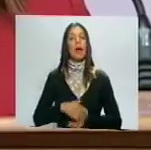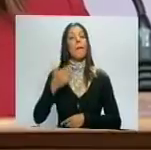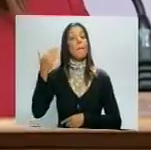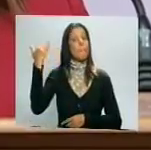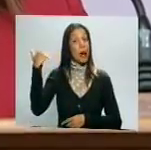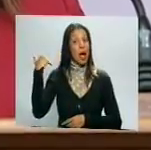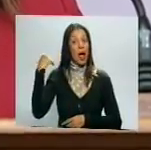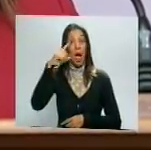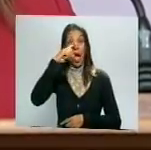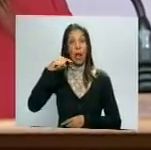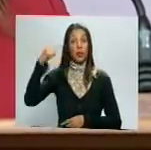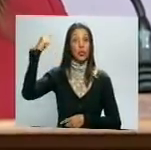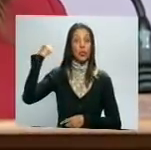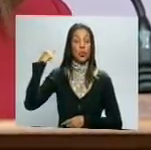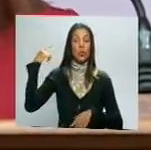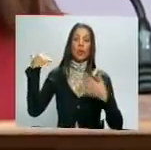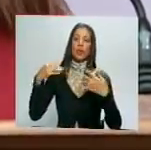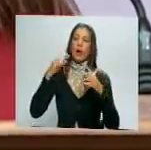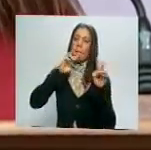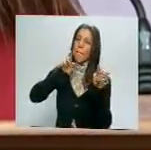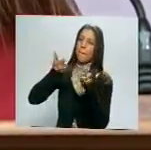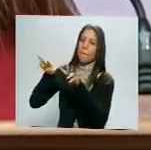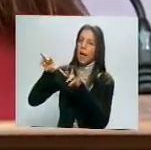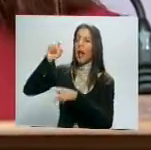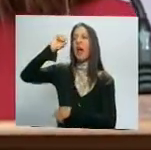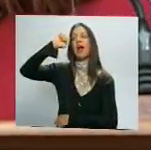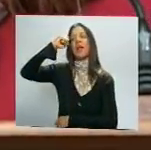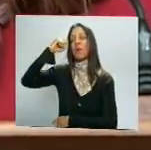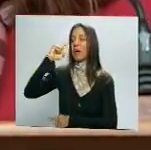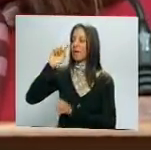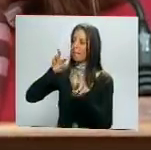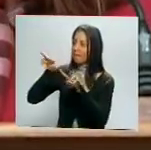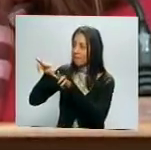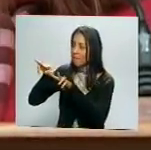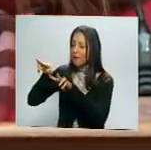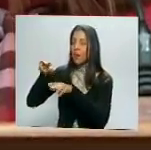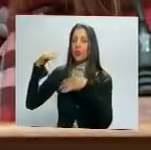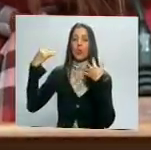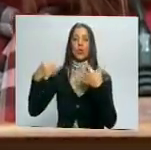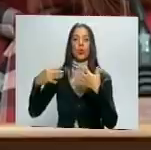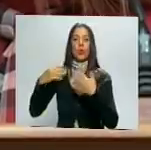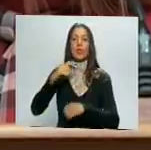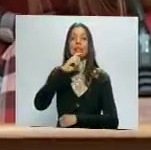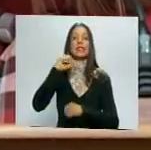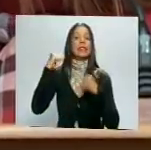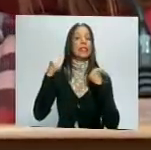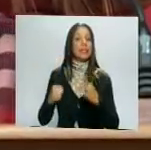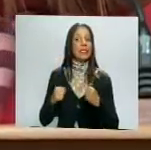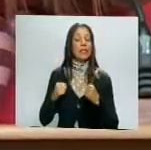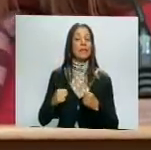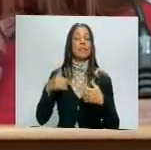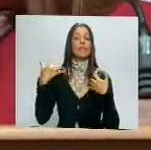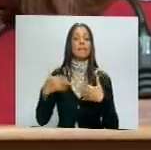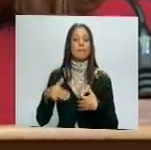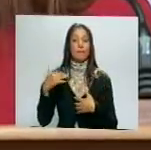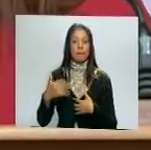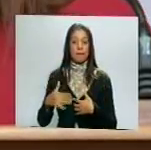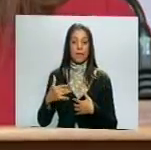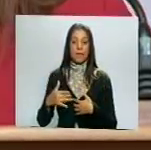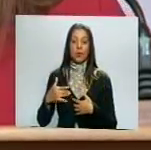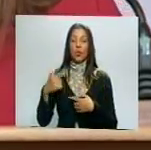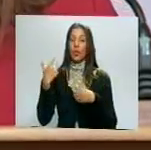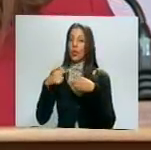pasado, nosotros tenemos que ver qué pasó en el 2017. No fue poca cosa lo que pasó, pasó